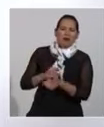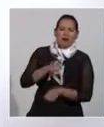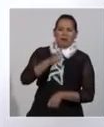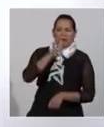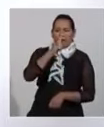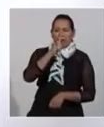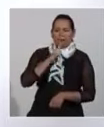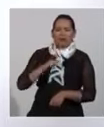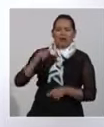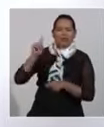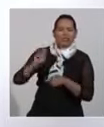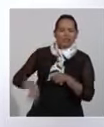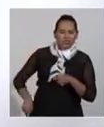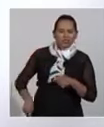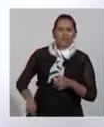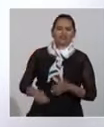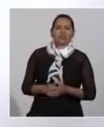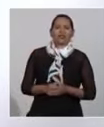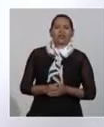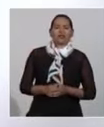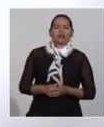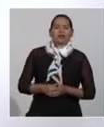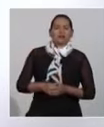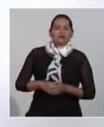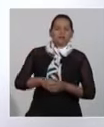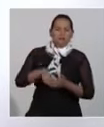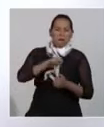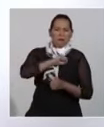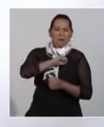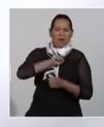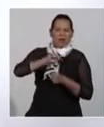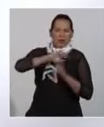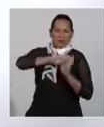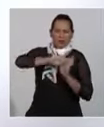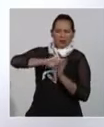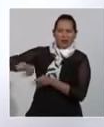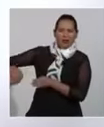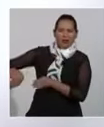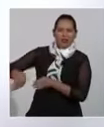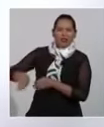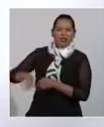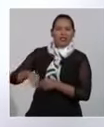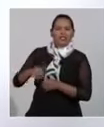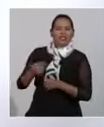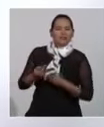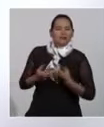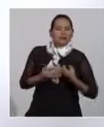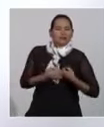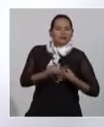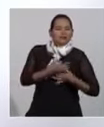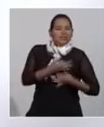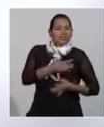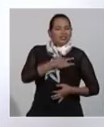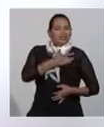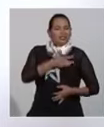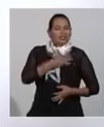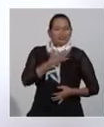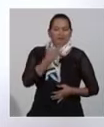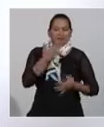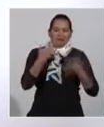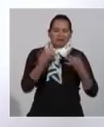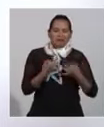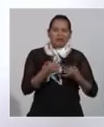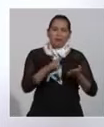que quitarle todo lo malo. Hay que devolverle el sentido ético y moral, la